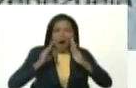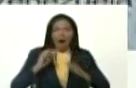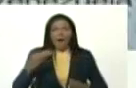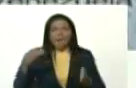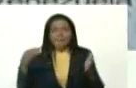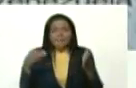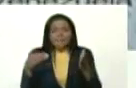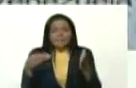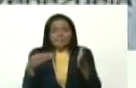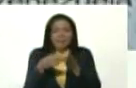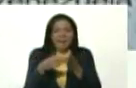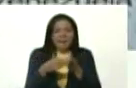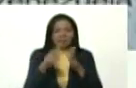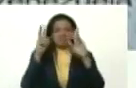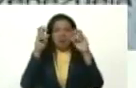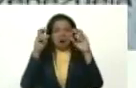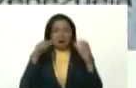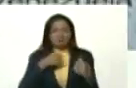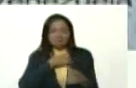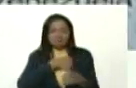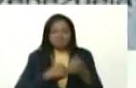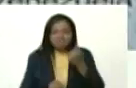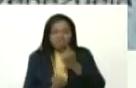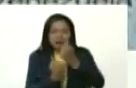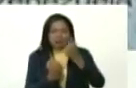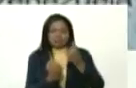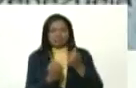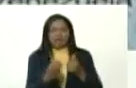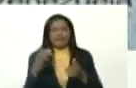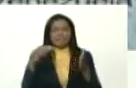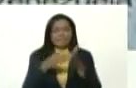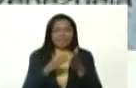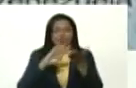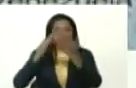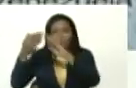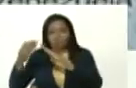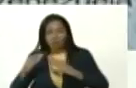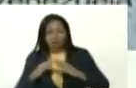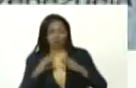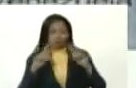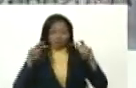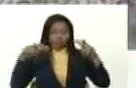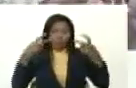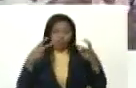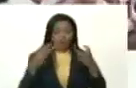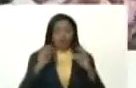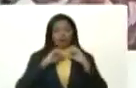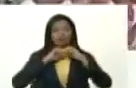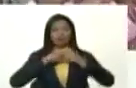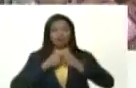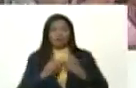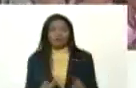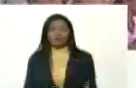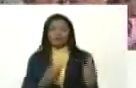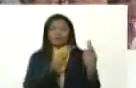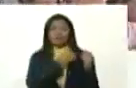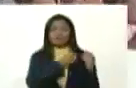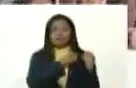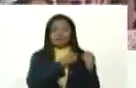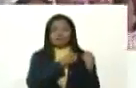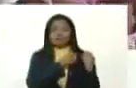nuevas bases de misiones socialistas en 1000 comunidades. Aristóbulo, es tu responsabilidad.